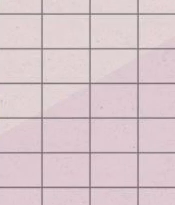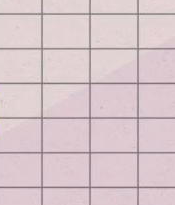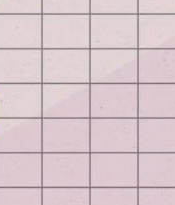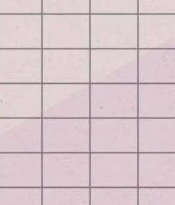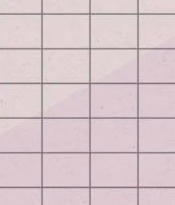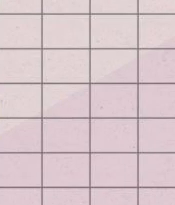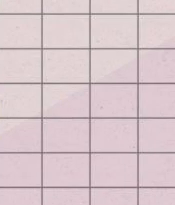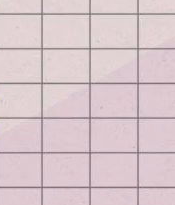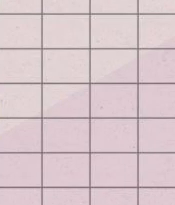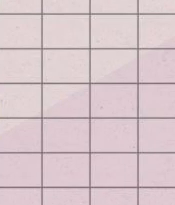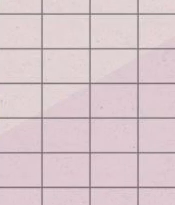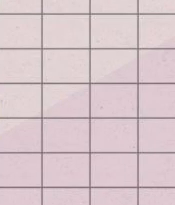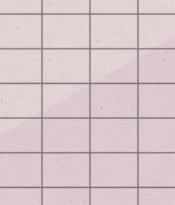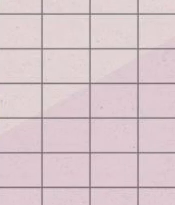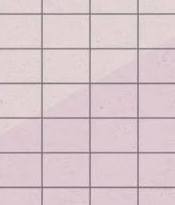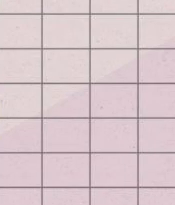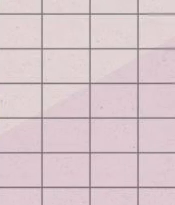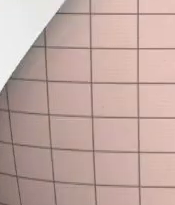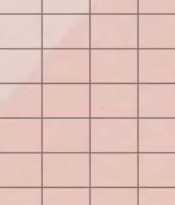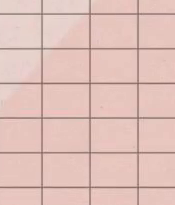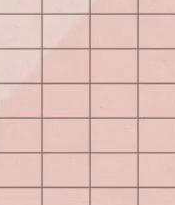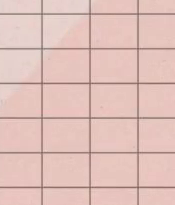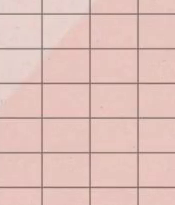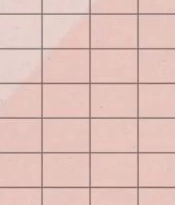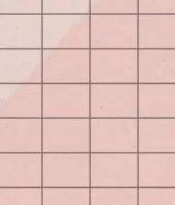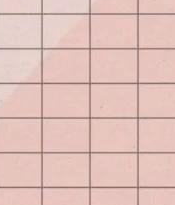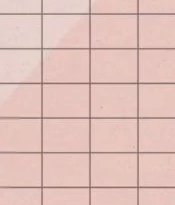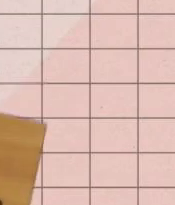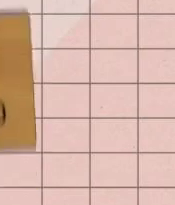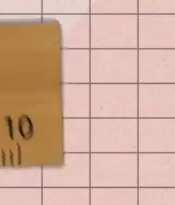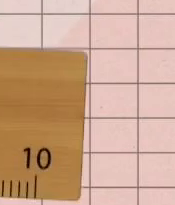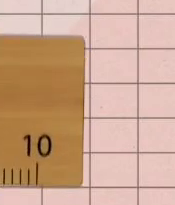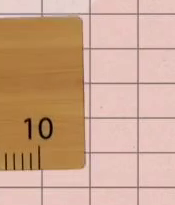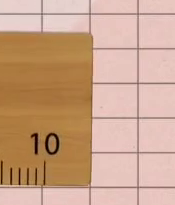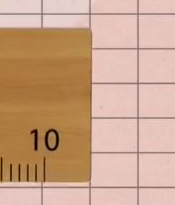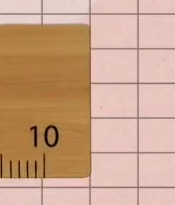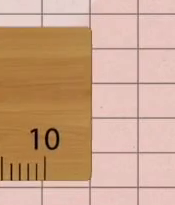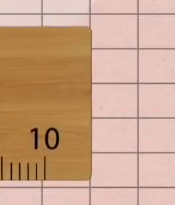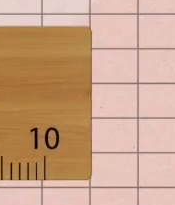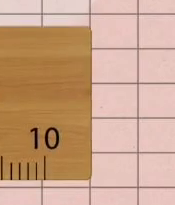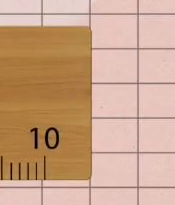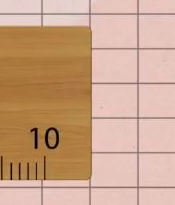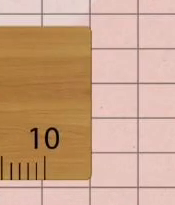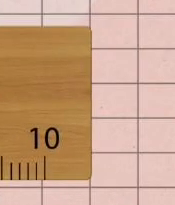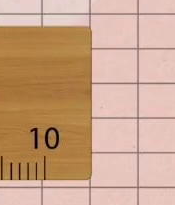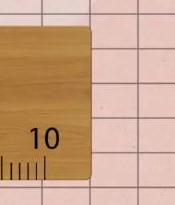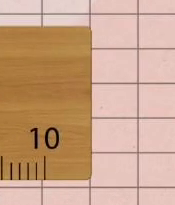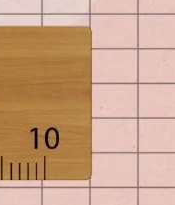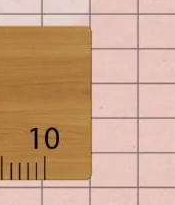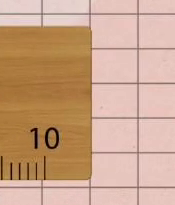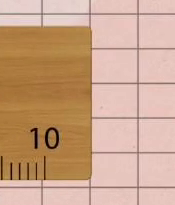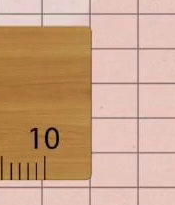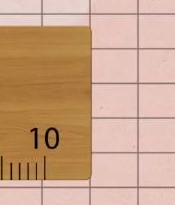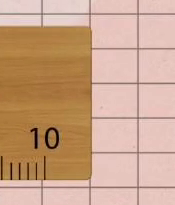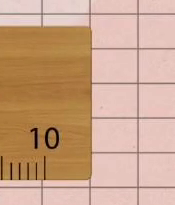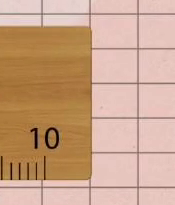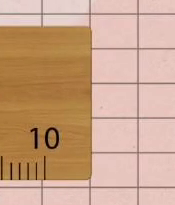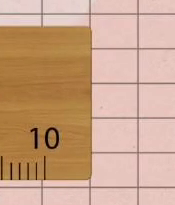amplían horarios de Escuela TV. Lunes a viernes, 2 de la tarde. Quinto y sexto de primaria.